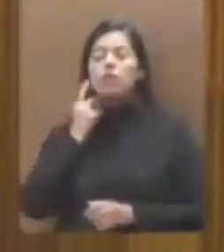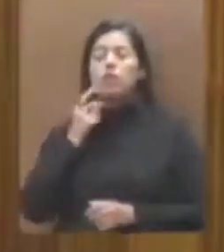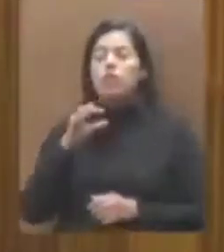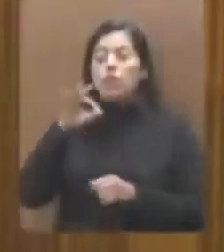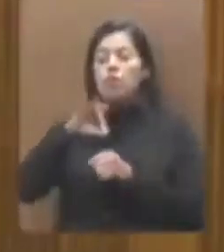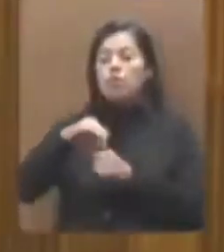presidente